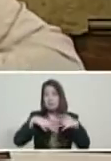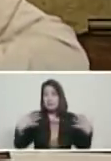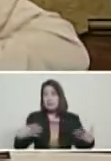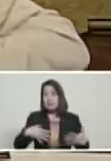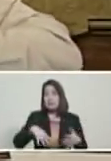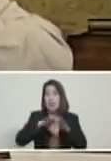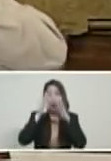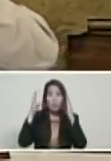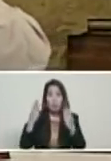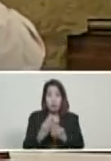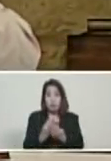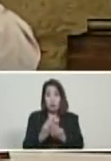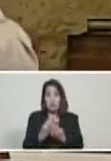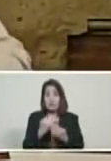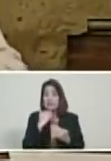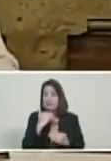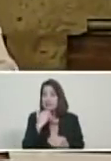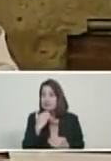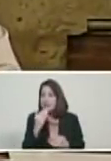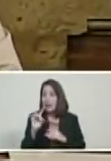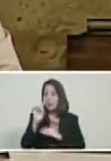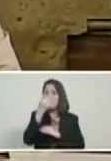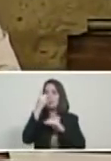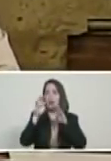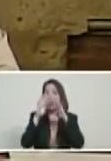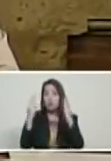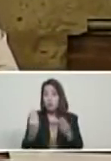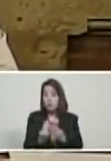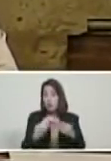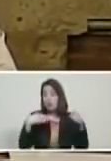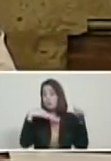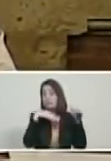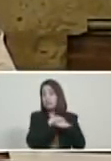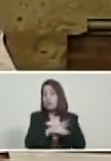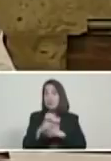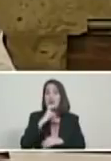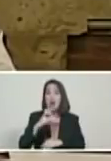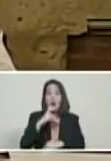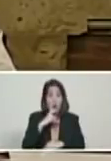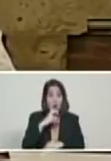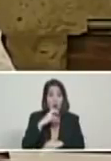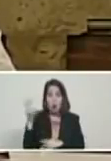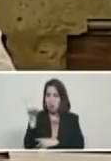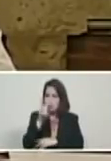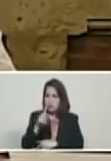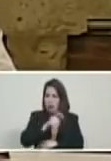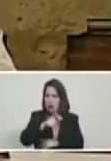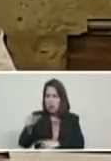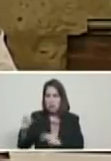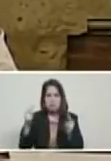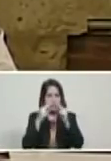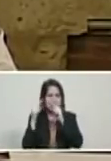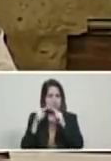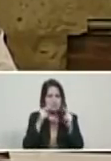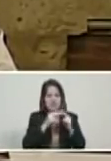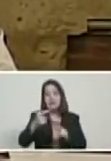cuidado si pasamos a ser la primera del mundo. Y Venezuela debe saber, los venezolanos y venezolanas deben saber que